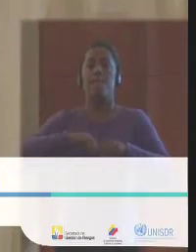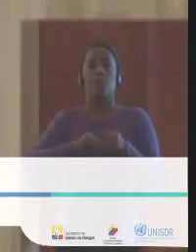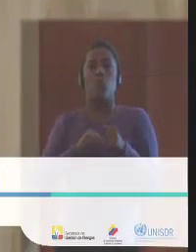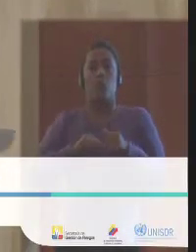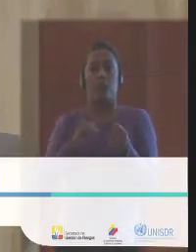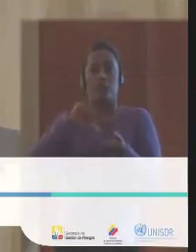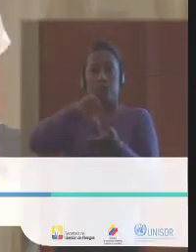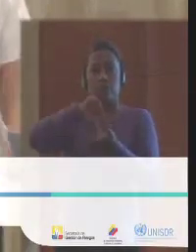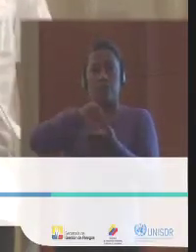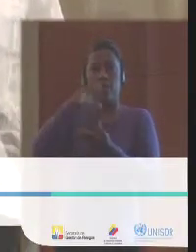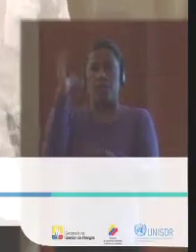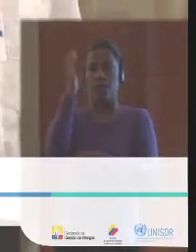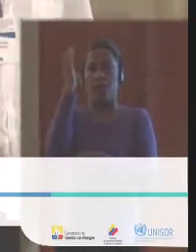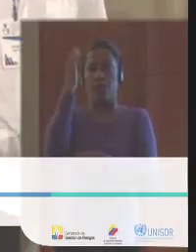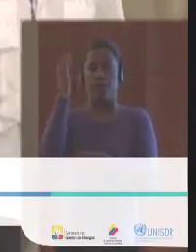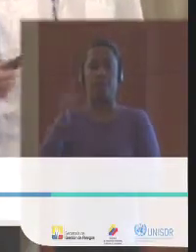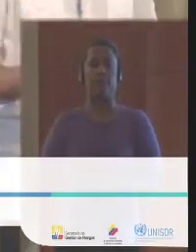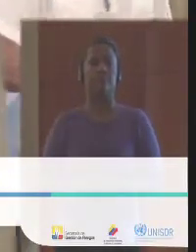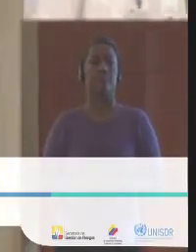10 minutos.